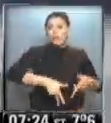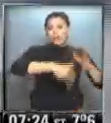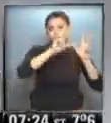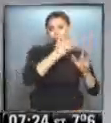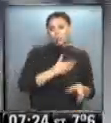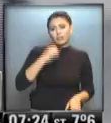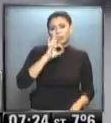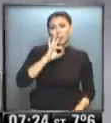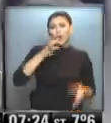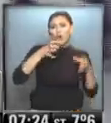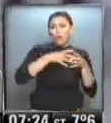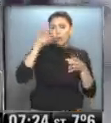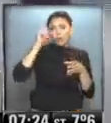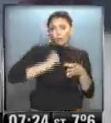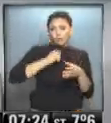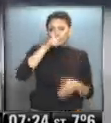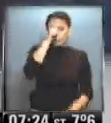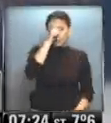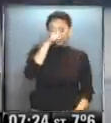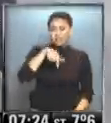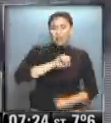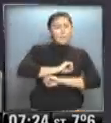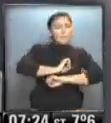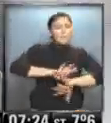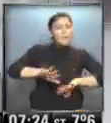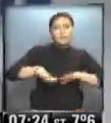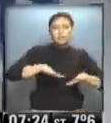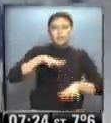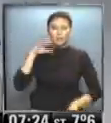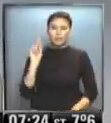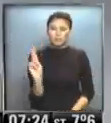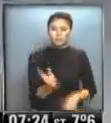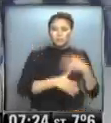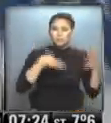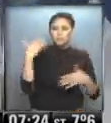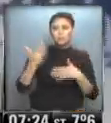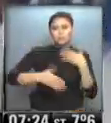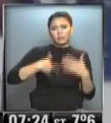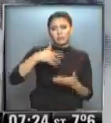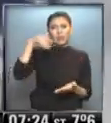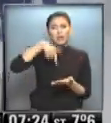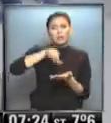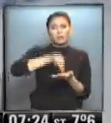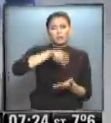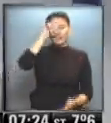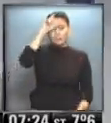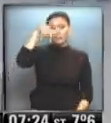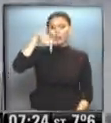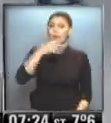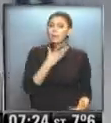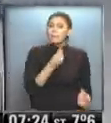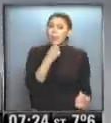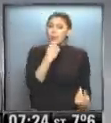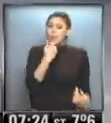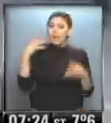las fuerzas de seguridad. Después de la peor masacre en la historia reciente de Egipto, protagonista central del mundo árabe, el temor a que estalle